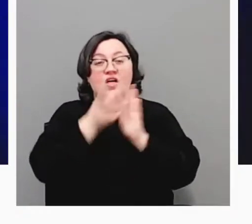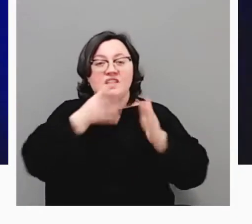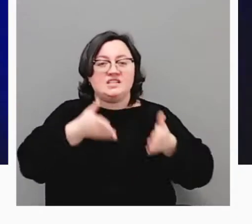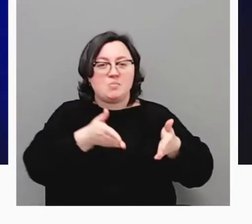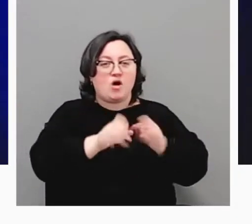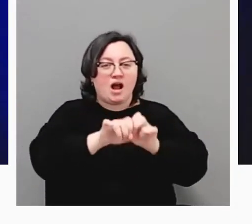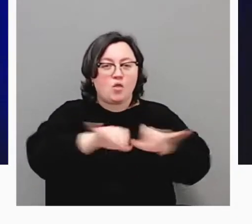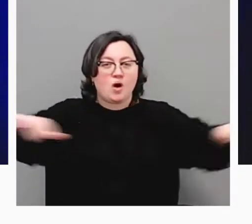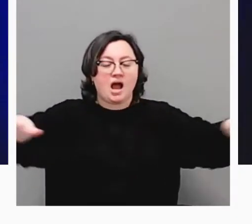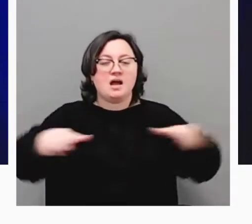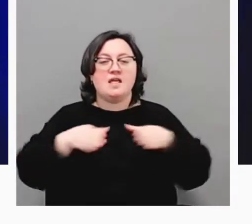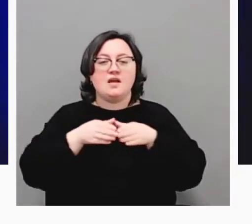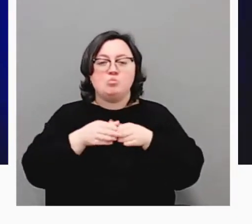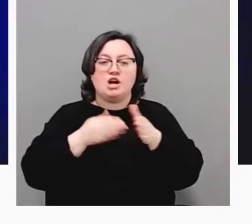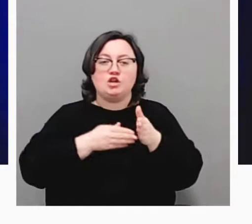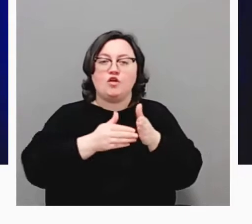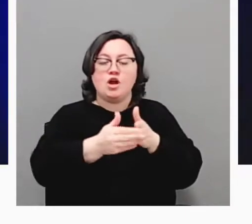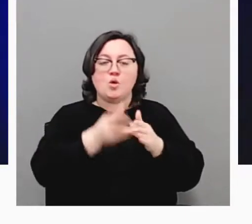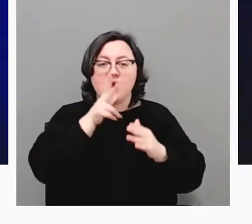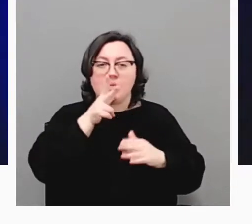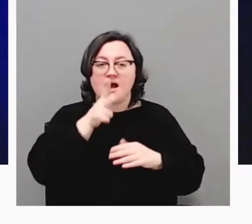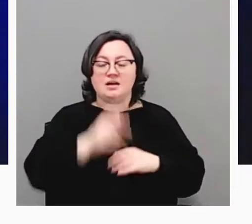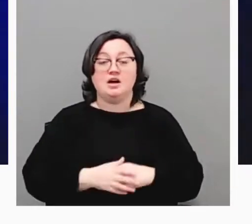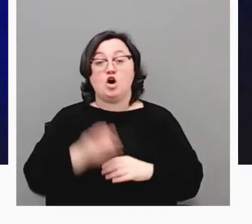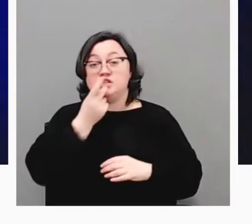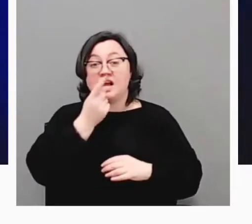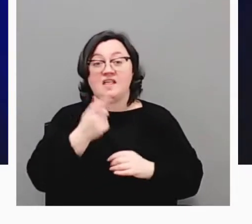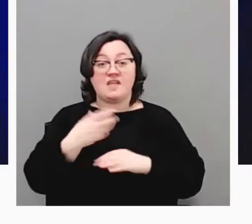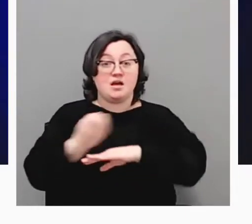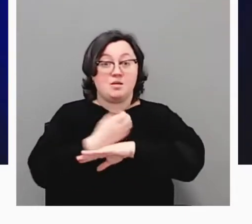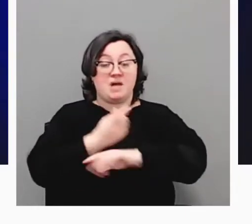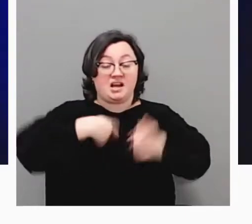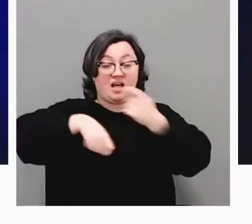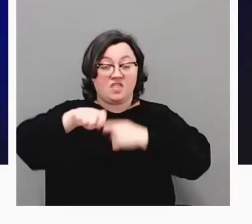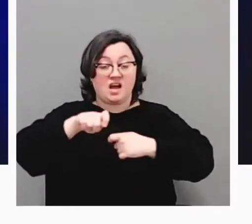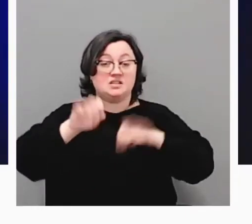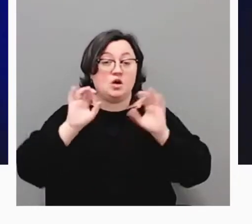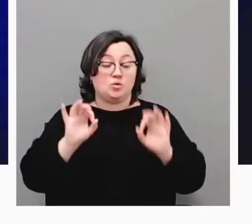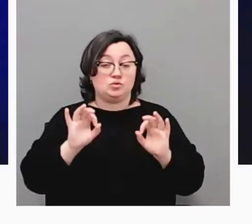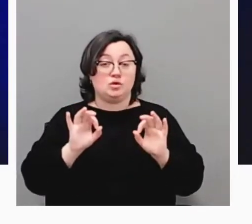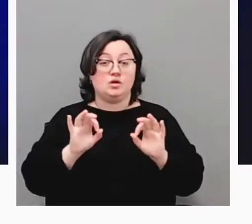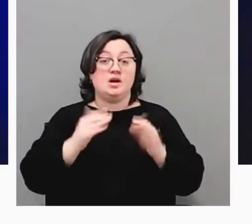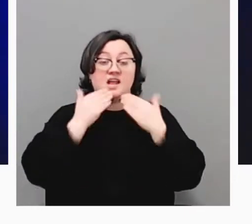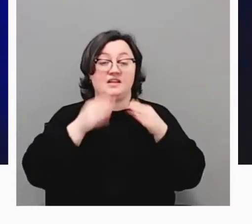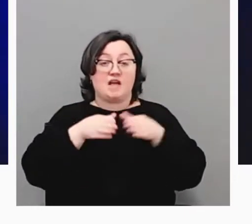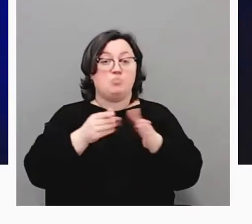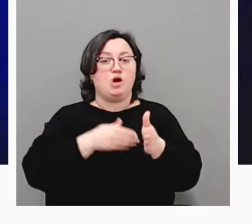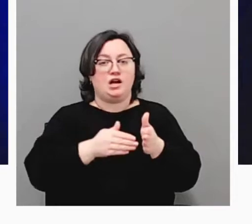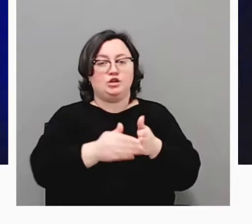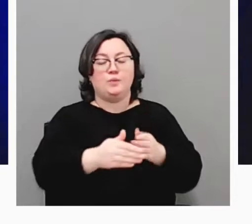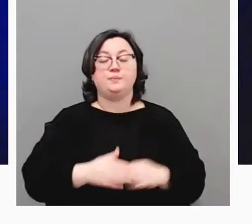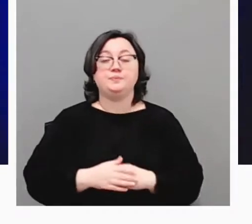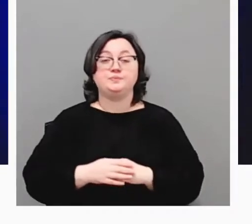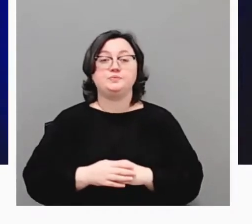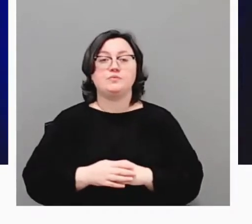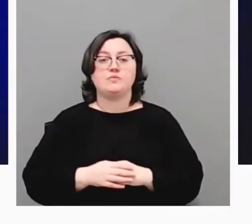el puerto de Huelva y las salidas de las mercancías por el puerto, ¿no? Y ha sido muy relevante también en la configuración de la propia